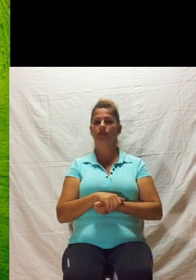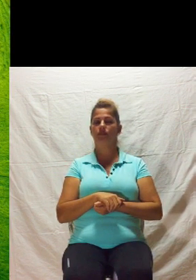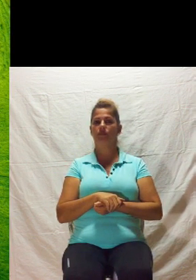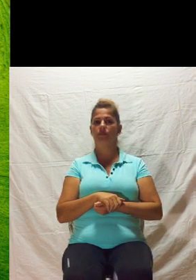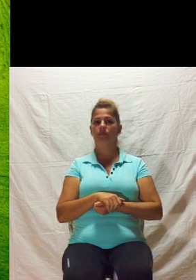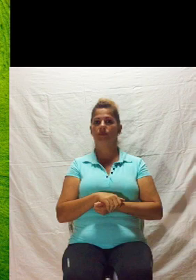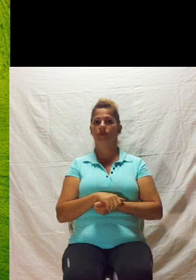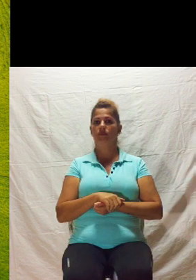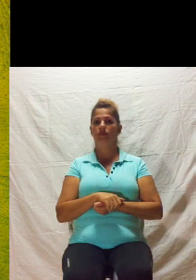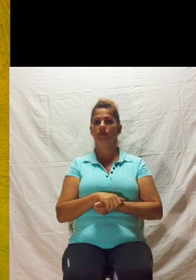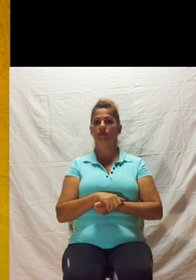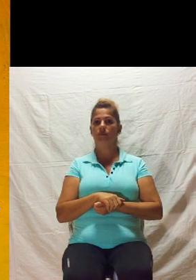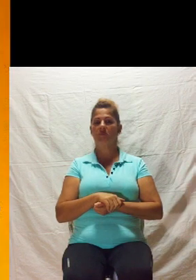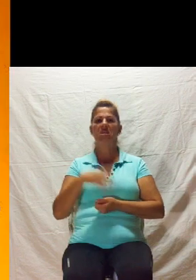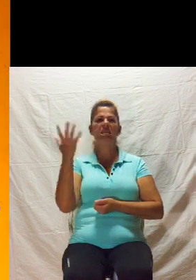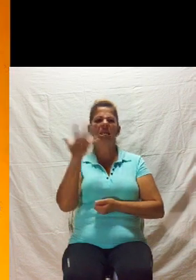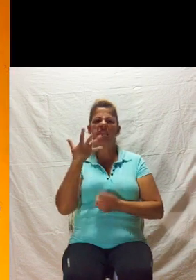Pregunta.